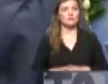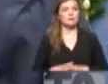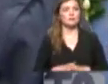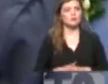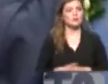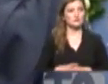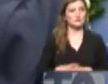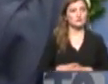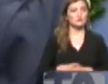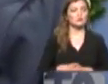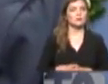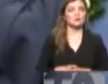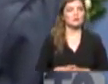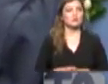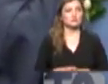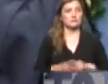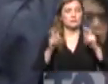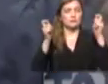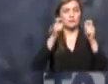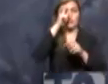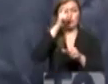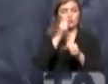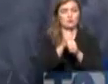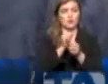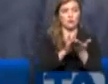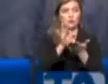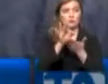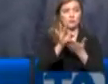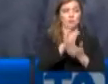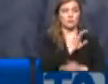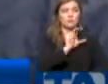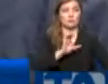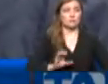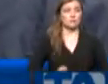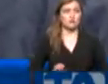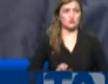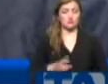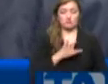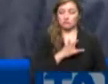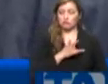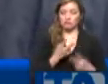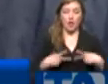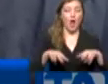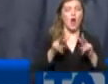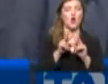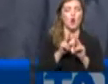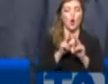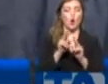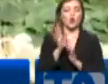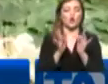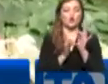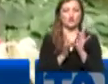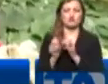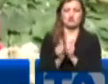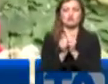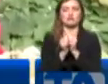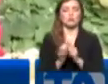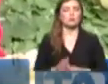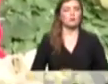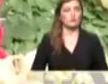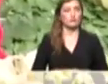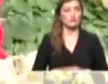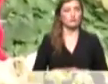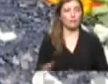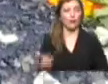vea la fe del pueblo cristiano. También que empecemos a valorar la presencia de Cristo entre nosotros, ¿no? Los diseños